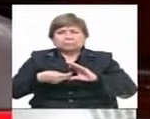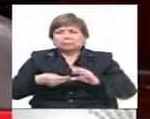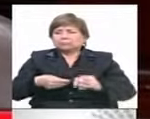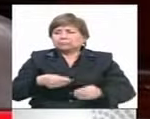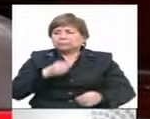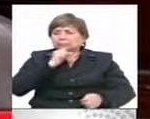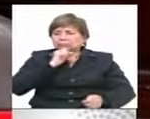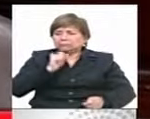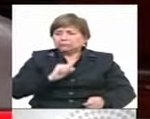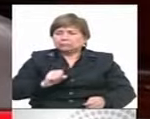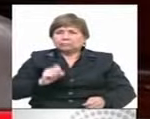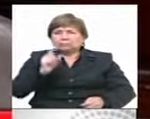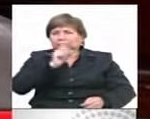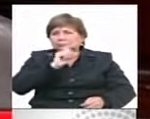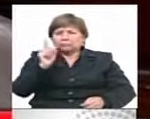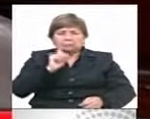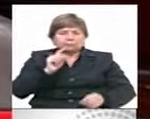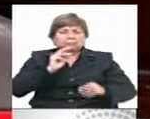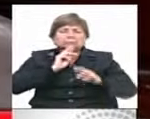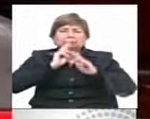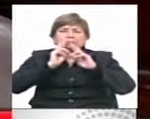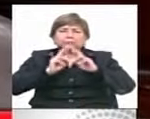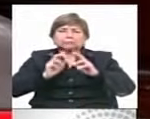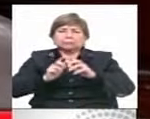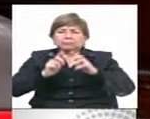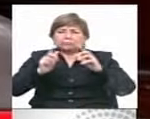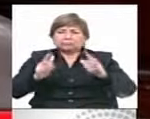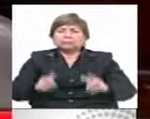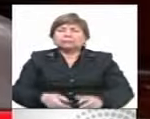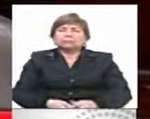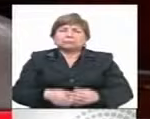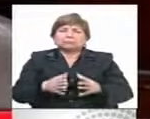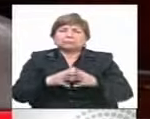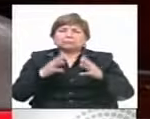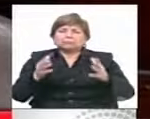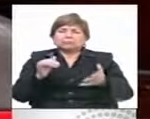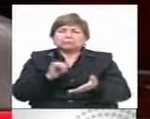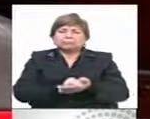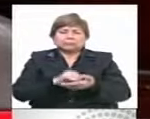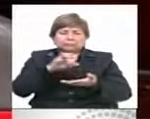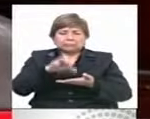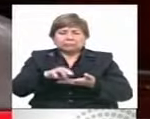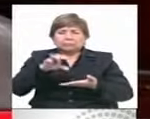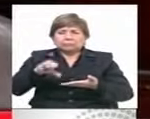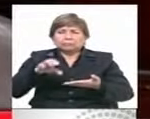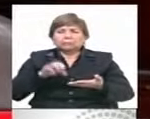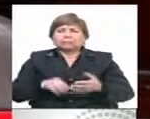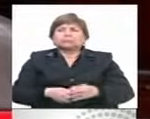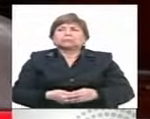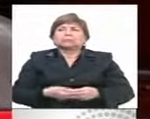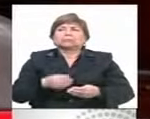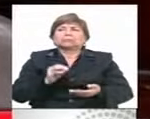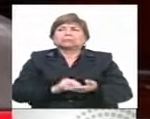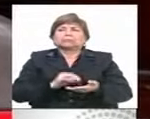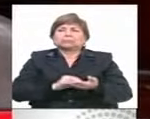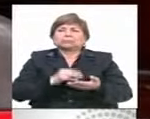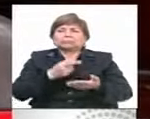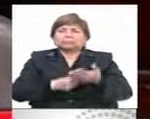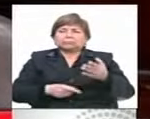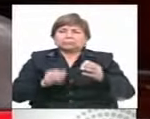añejo que no responde a las grandes demandas que tiene nuestro pueblo. Y además he